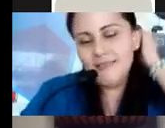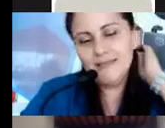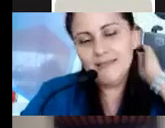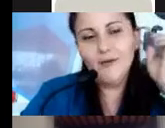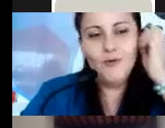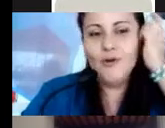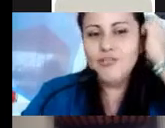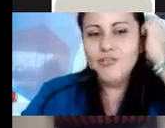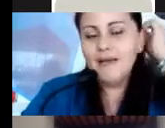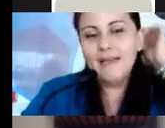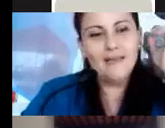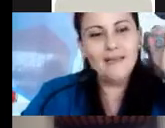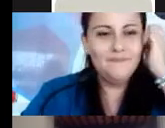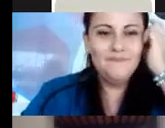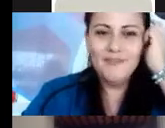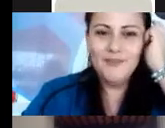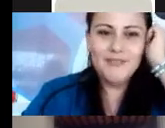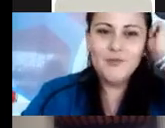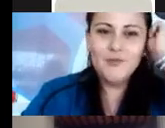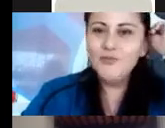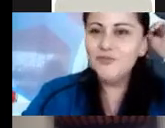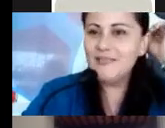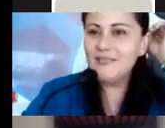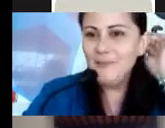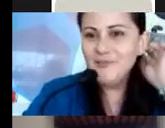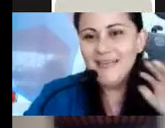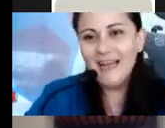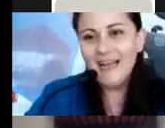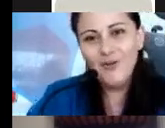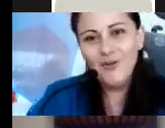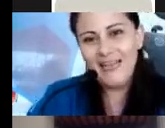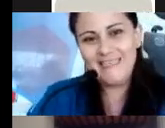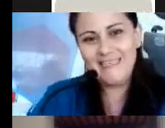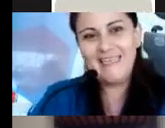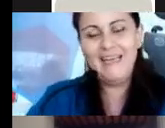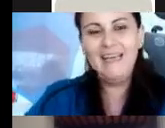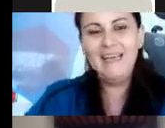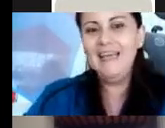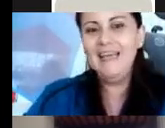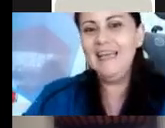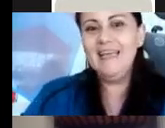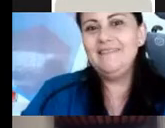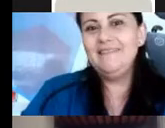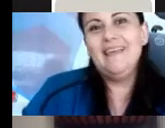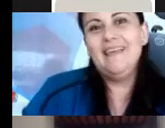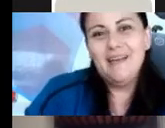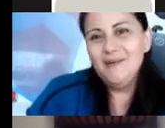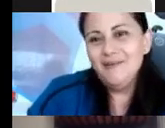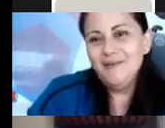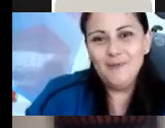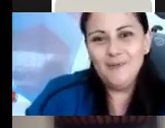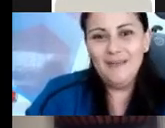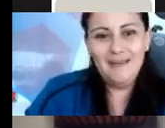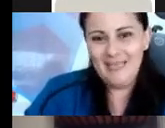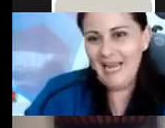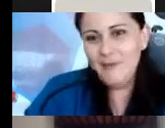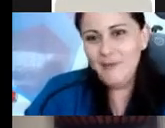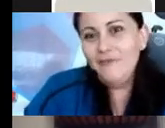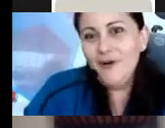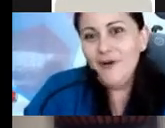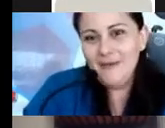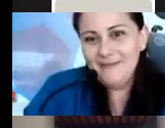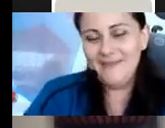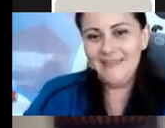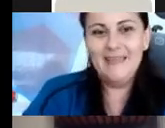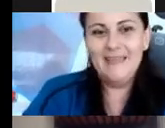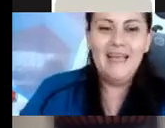vida sentado en un coche McLaren. Entonces, cuando tratábamos de sacarlo de la silla, era imposible, tenía la misma